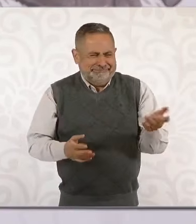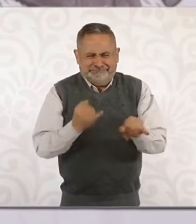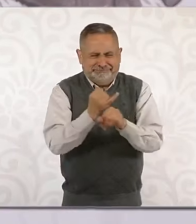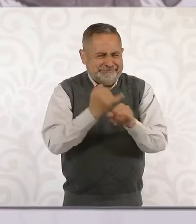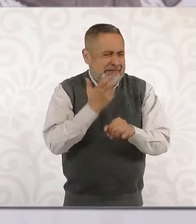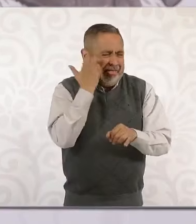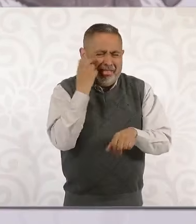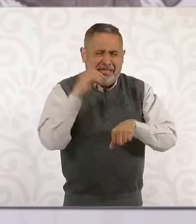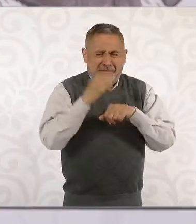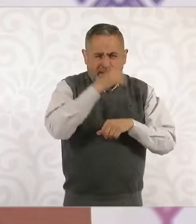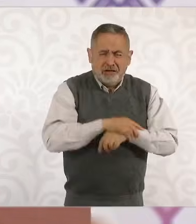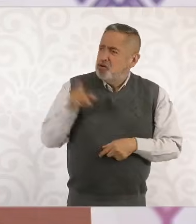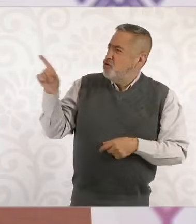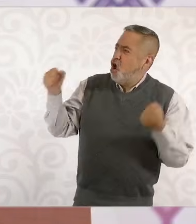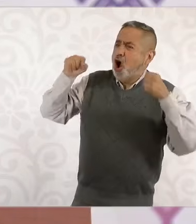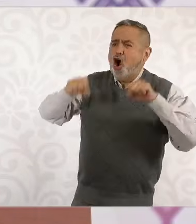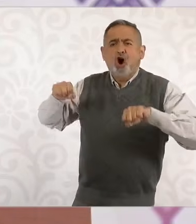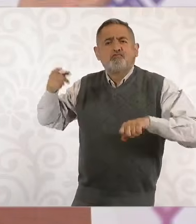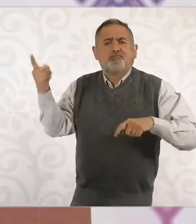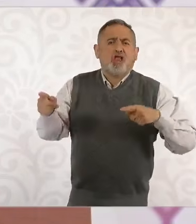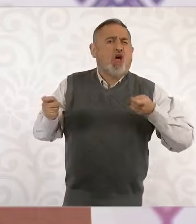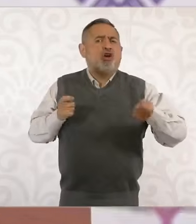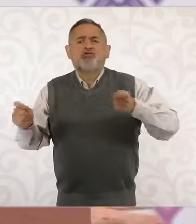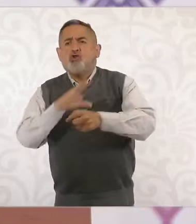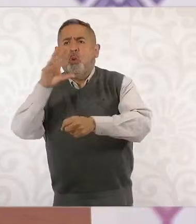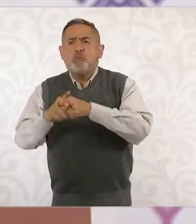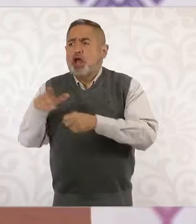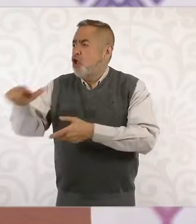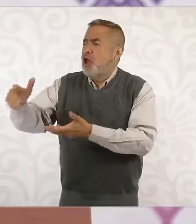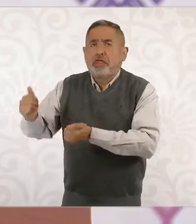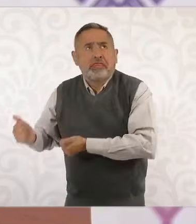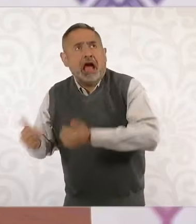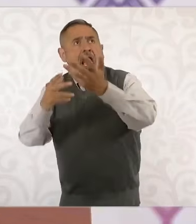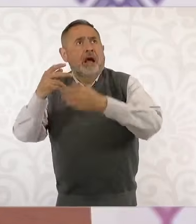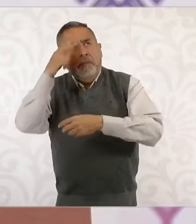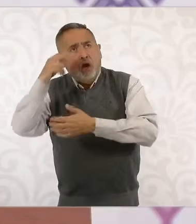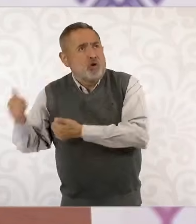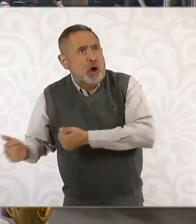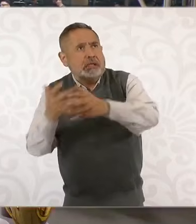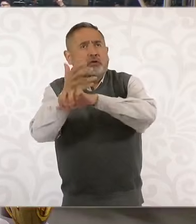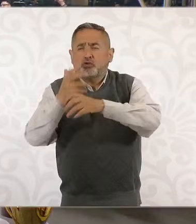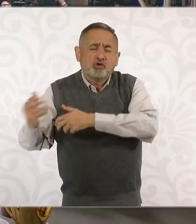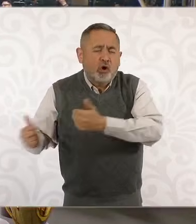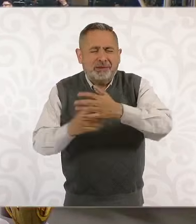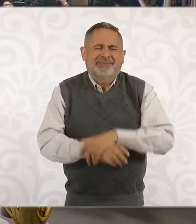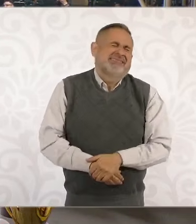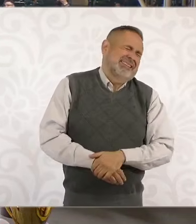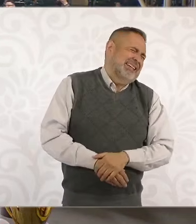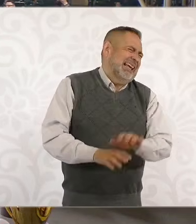el autoritarismo, no sé, entregando al país o quién sabe qué cosas. Nada que